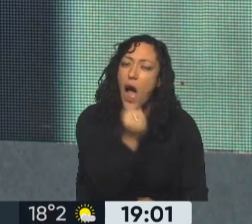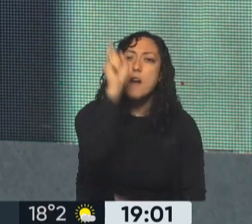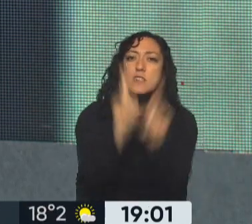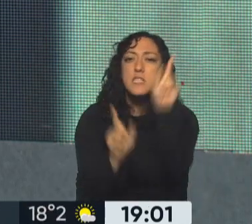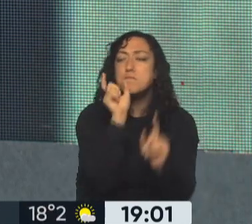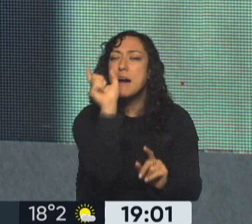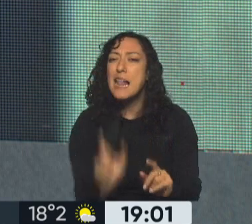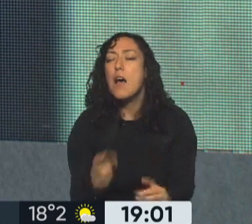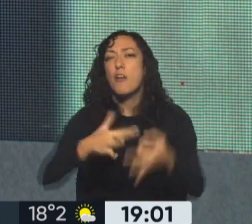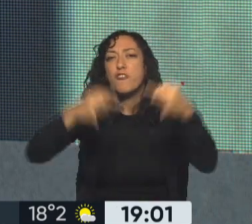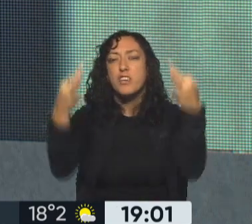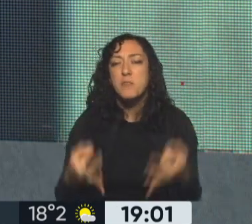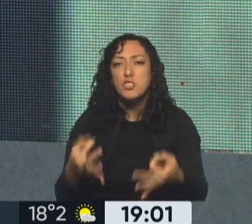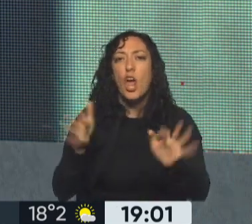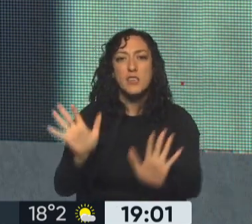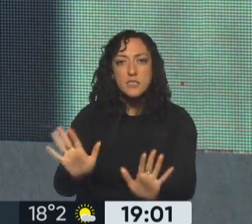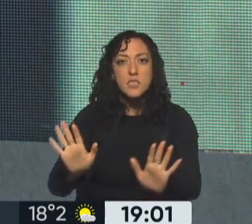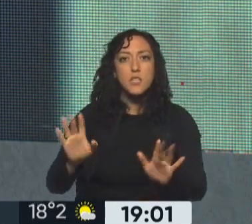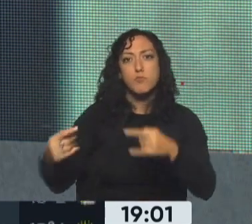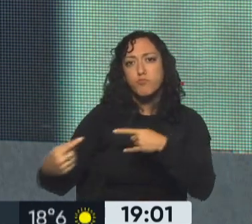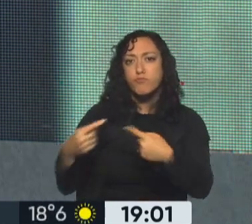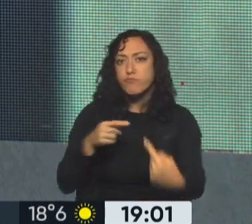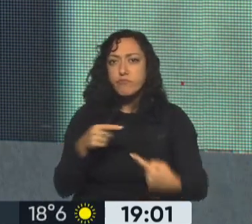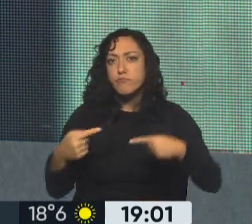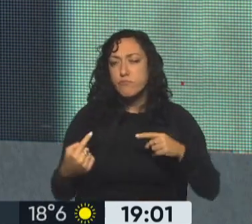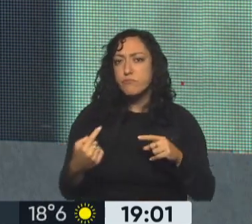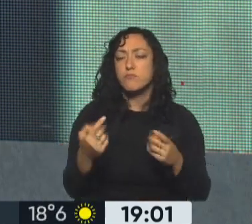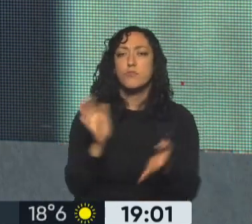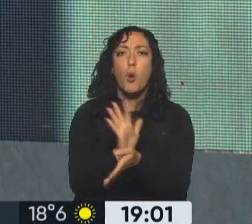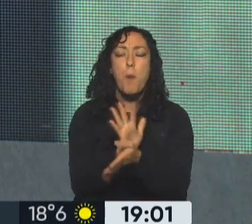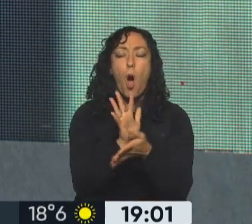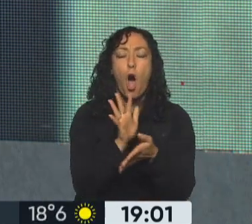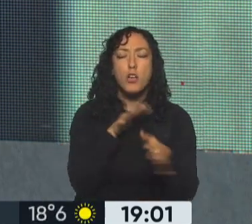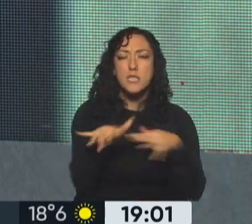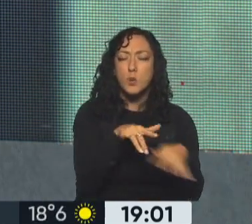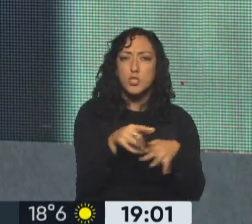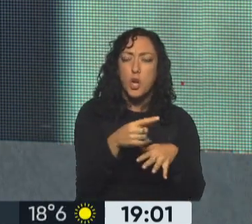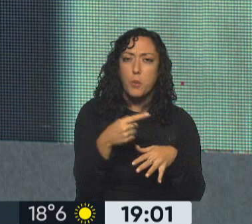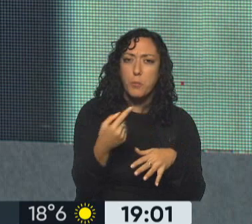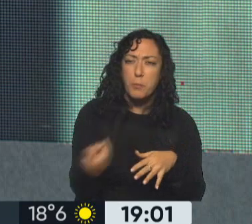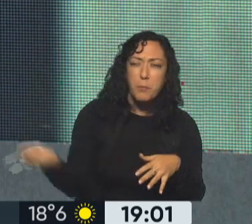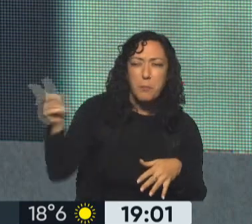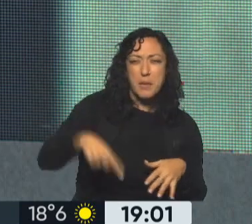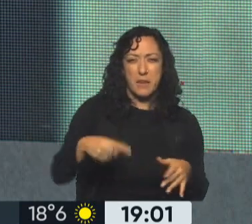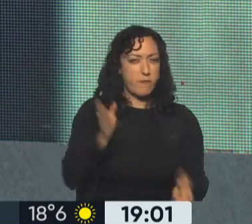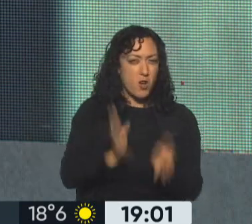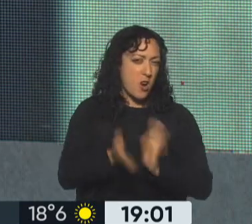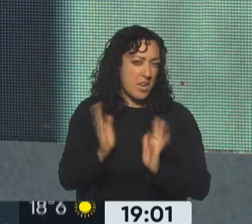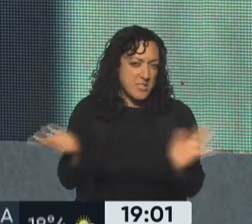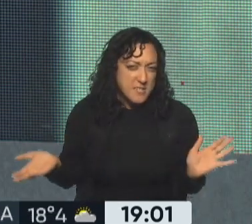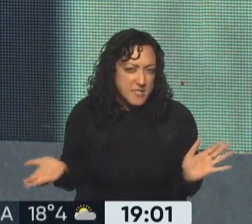a afirmaciones, tanto de un lado, del otro, en una situación que termina volviéndose violenta